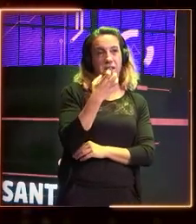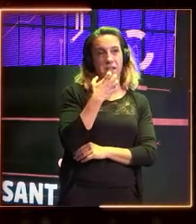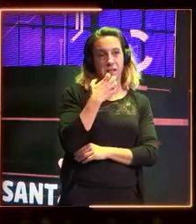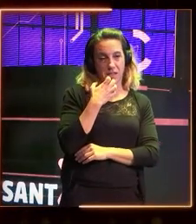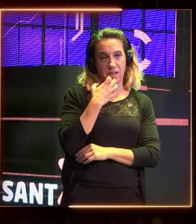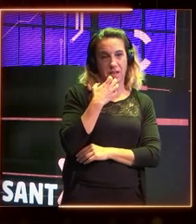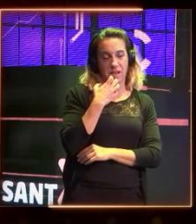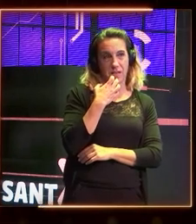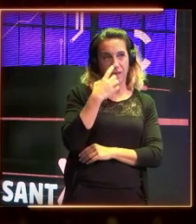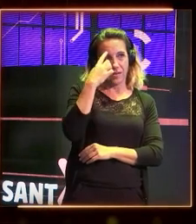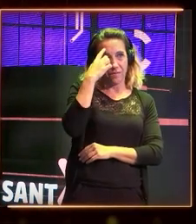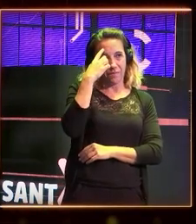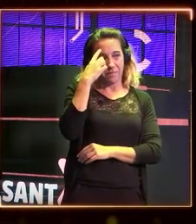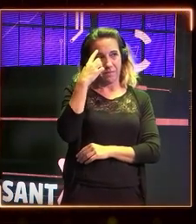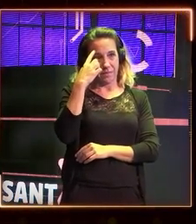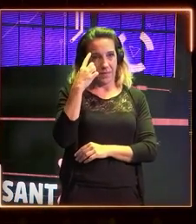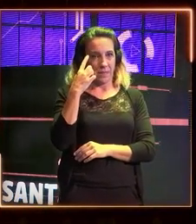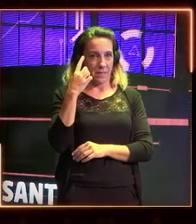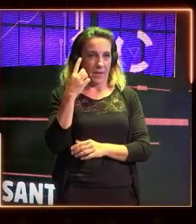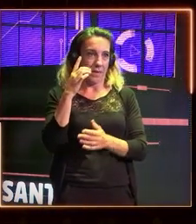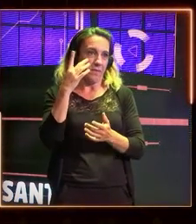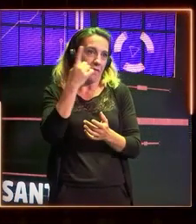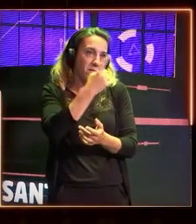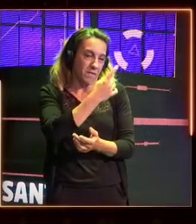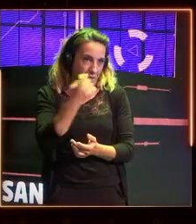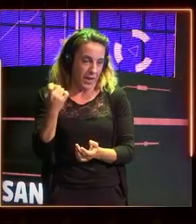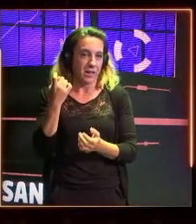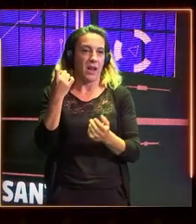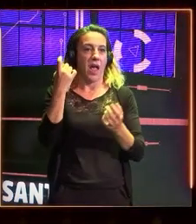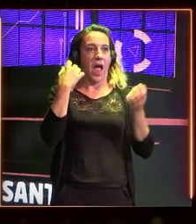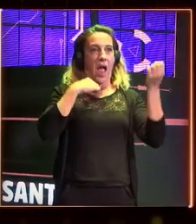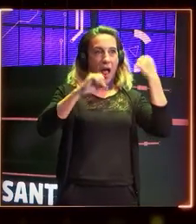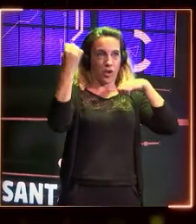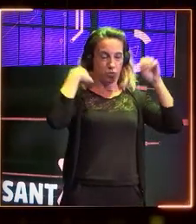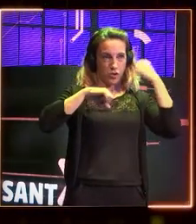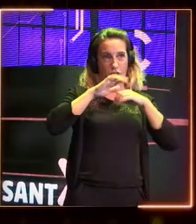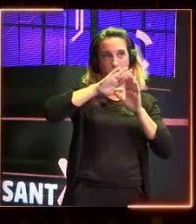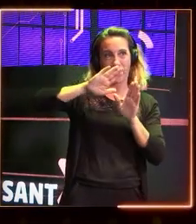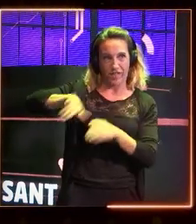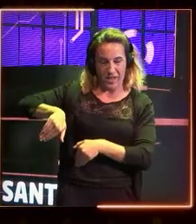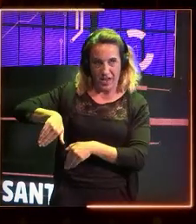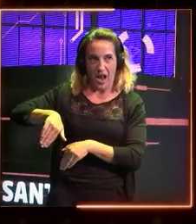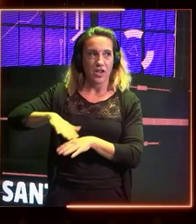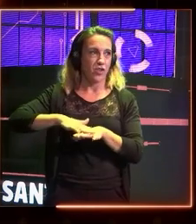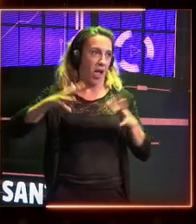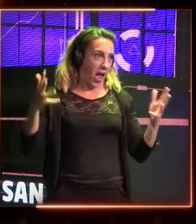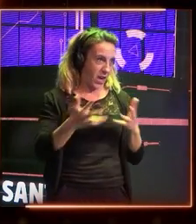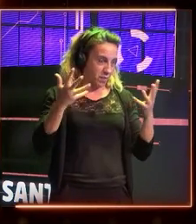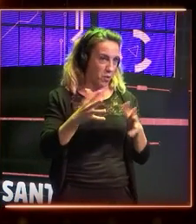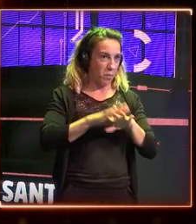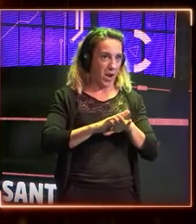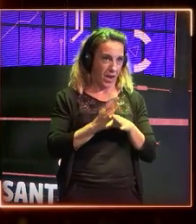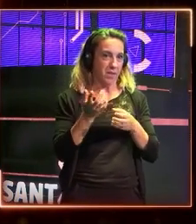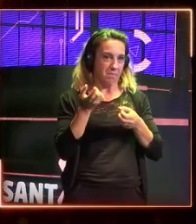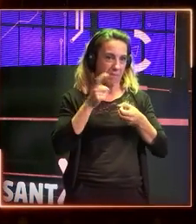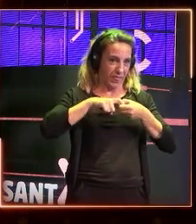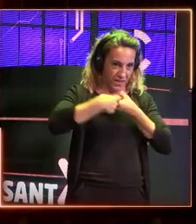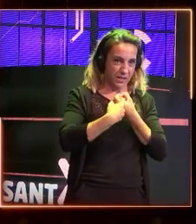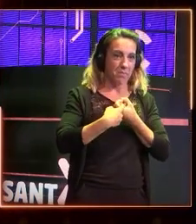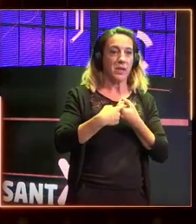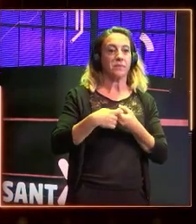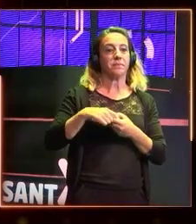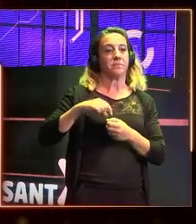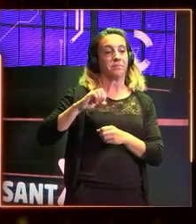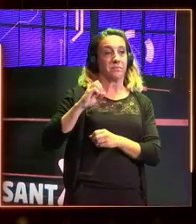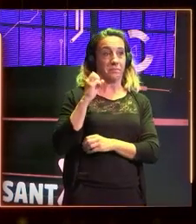la maravillosa actuación final que Les animo a todos a no perderse nuestro siguiente ponente de la tarde